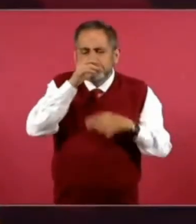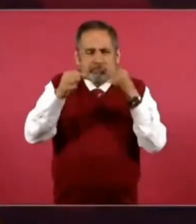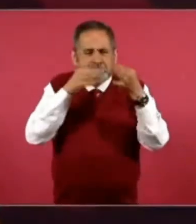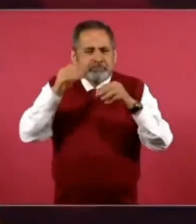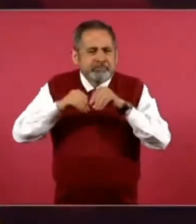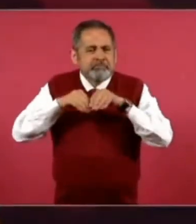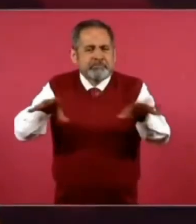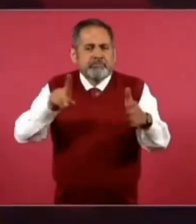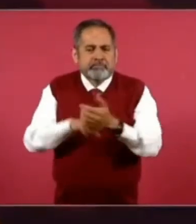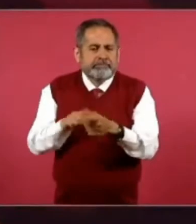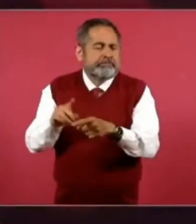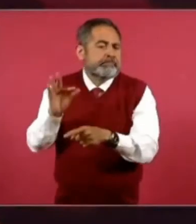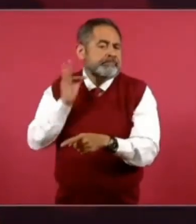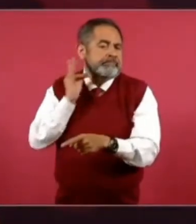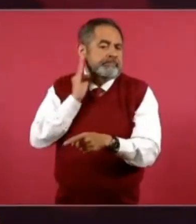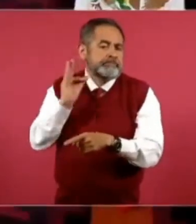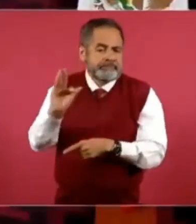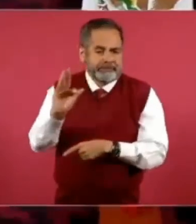la Fiscalía